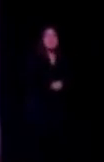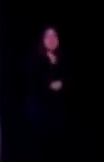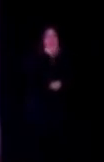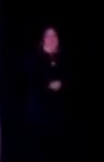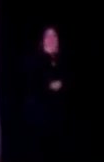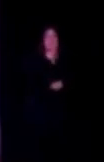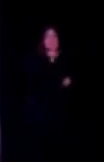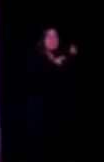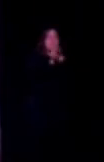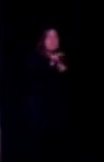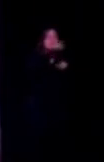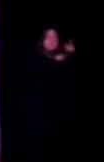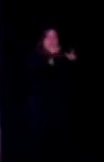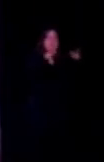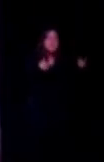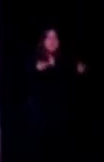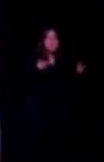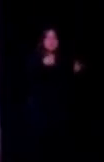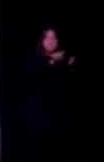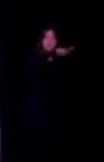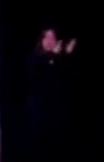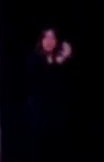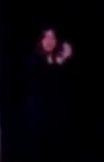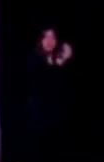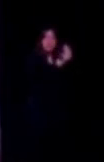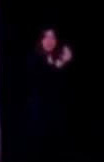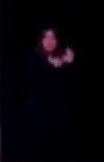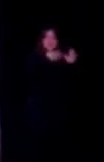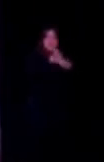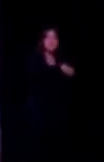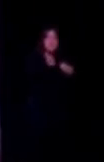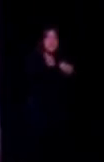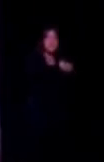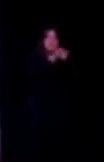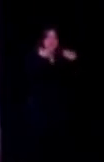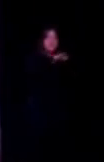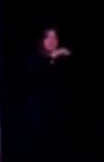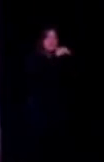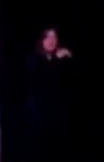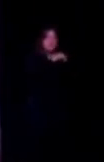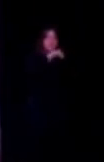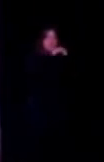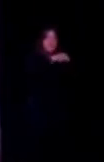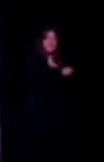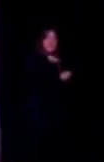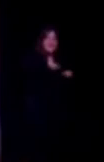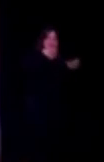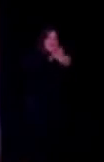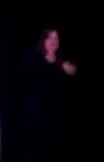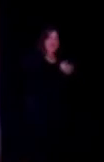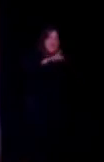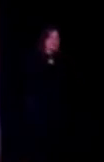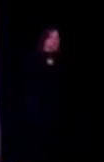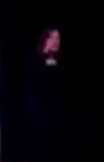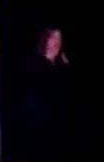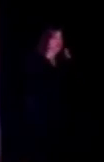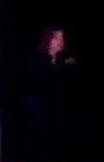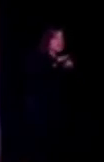cuadra que la oposición sea el camino para acceder a la función docente. Insisto, a lo mejor he dicho una burrada y me perdonáis,